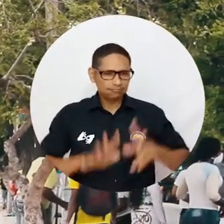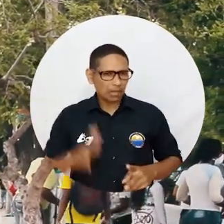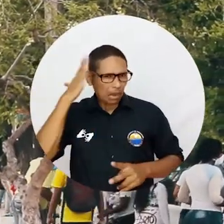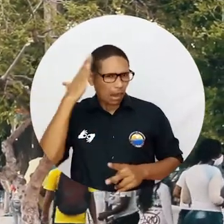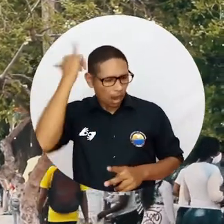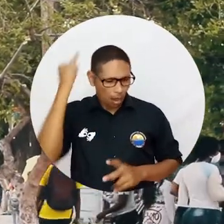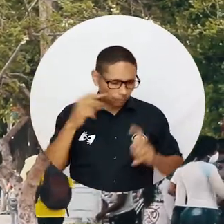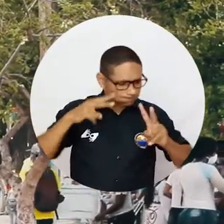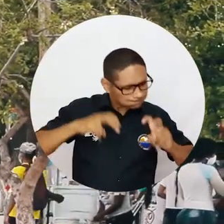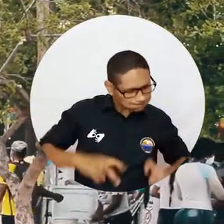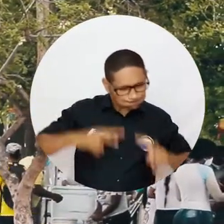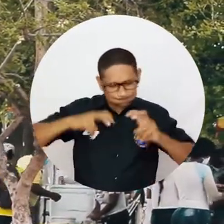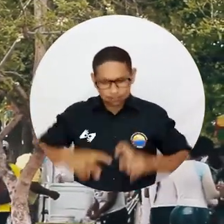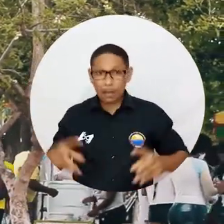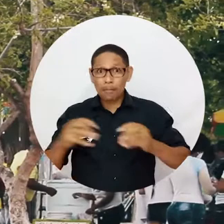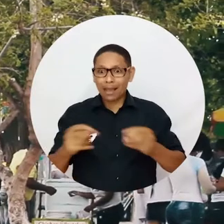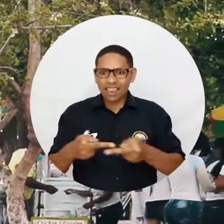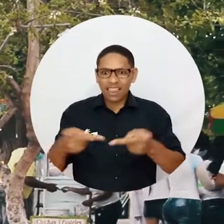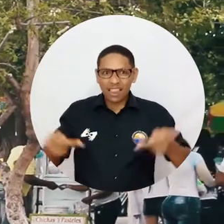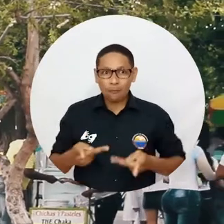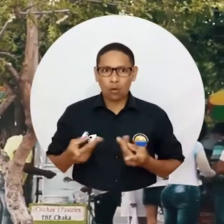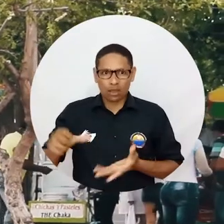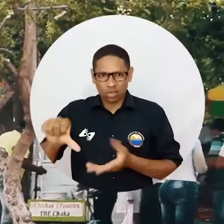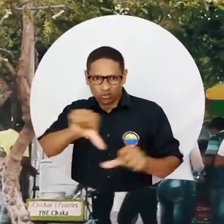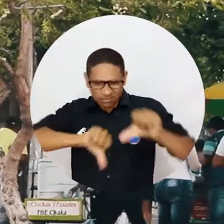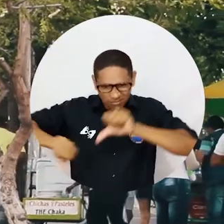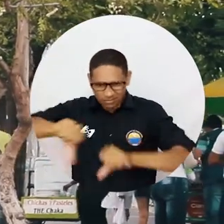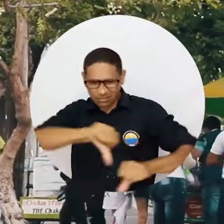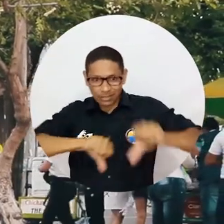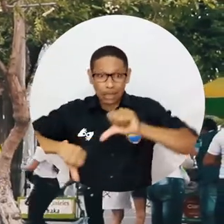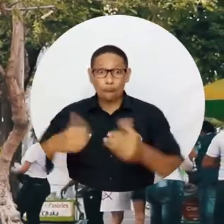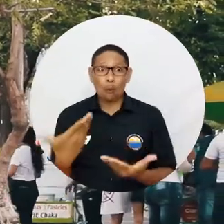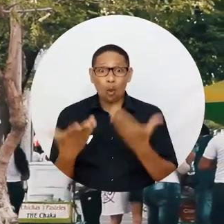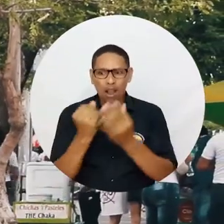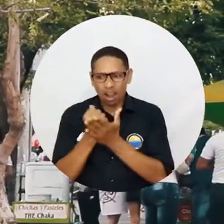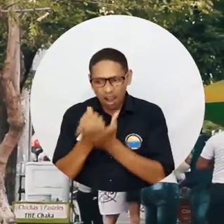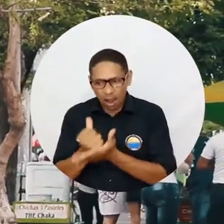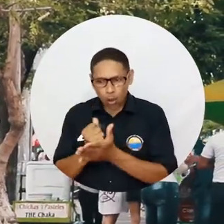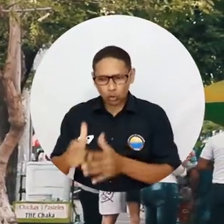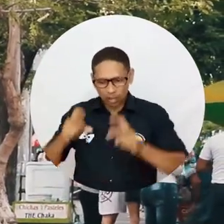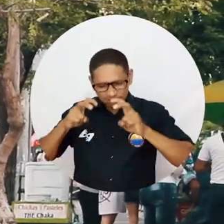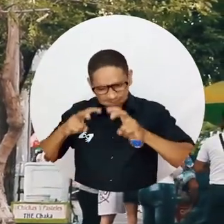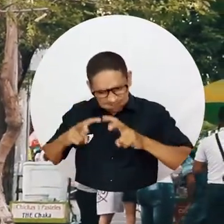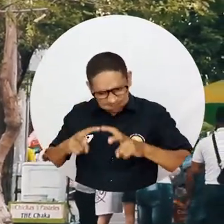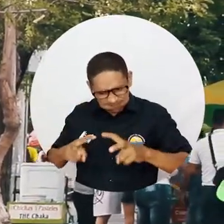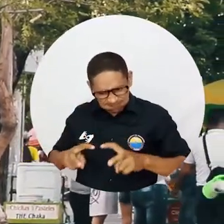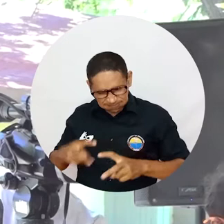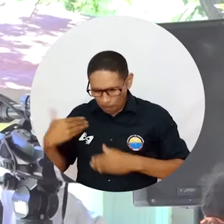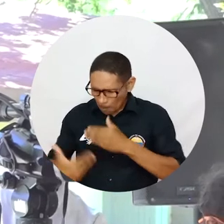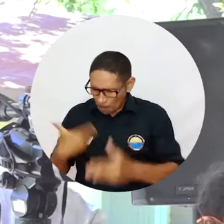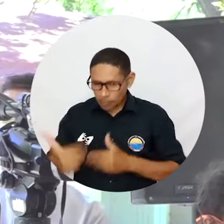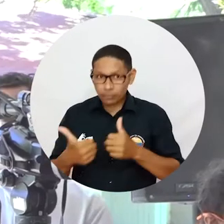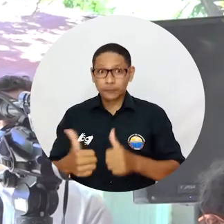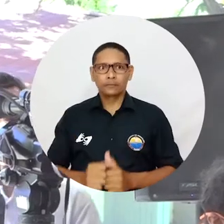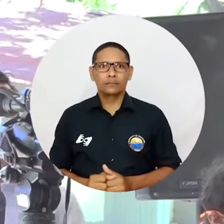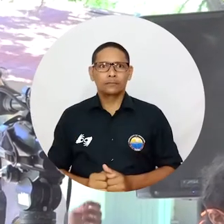académica se suma la de un laboratorio de química que permite seguir fortaleciendo la formación e investigación en la alma mater. En